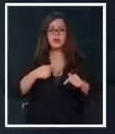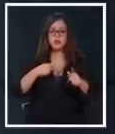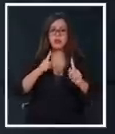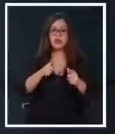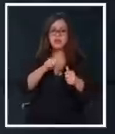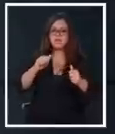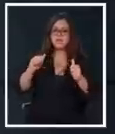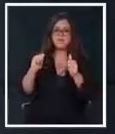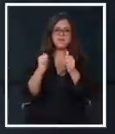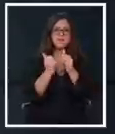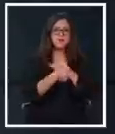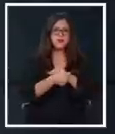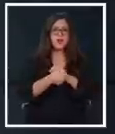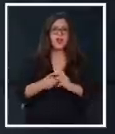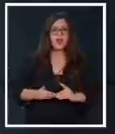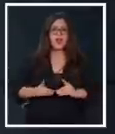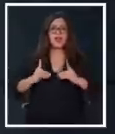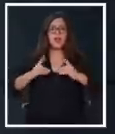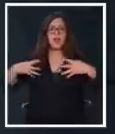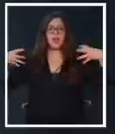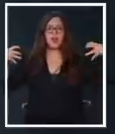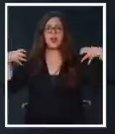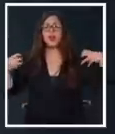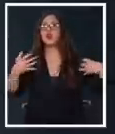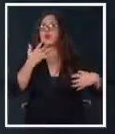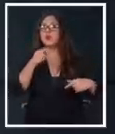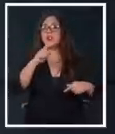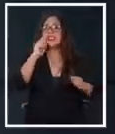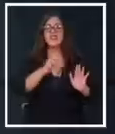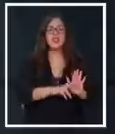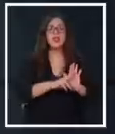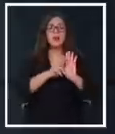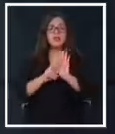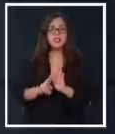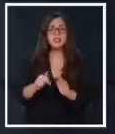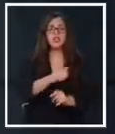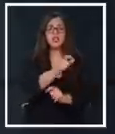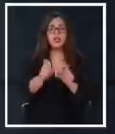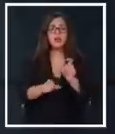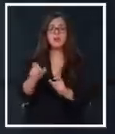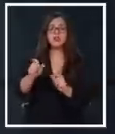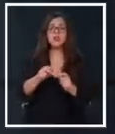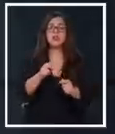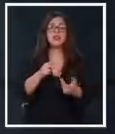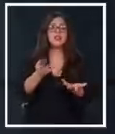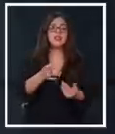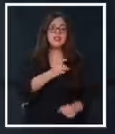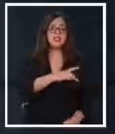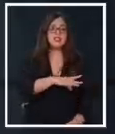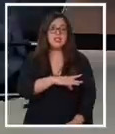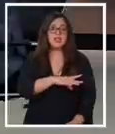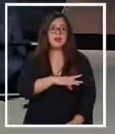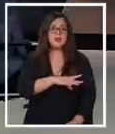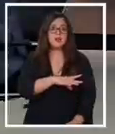a la dignidad del cargo porque finalmente estamos representando a todos los habitantes de nuestra patria